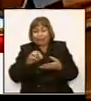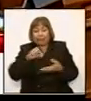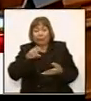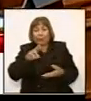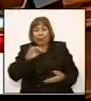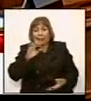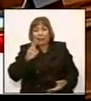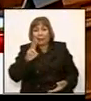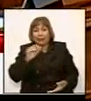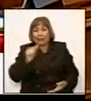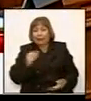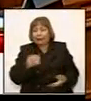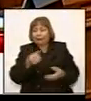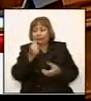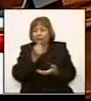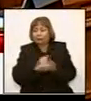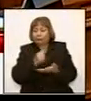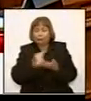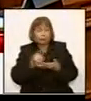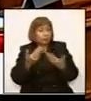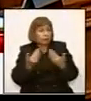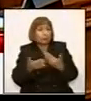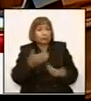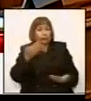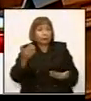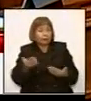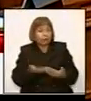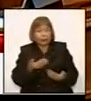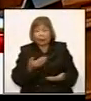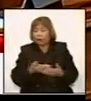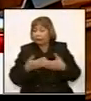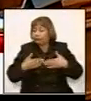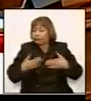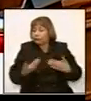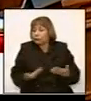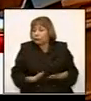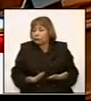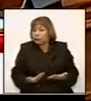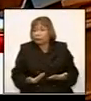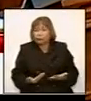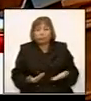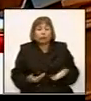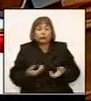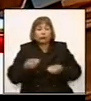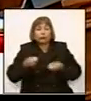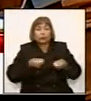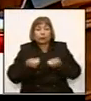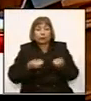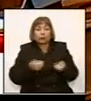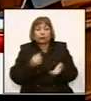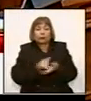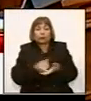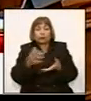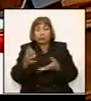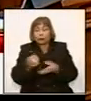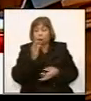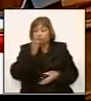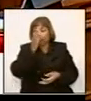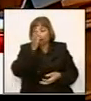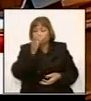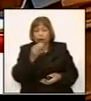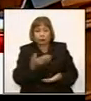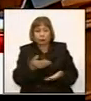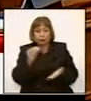notario. Yo diría más bien, si queremos facilitar, podemos facilitar de repente el procedimiento del allanamiento futuro que ya